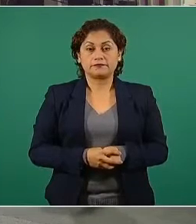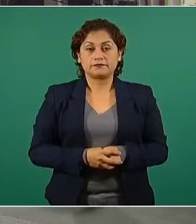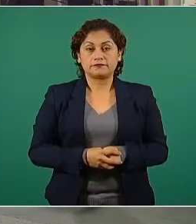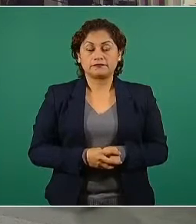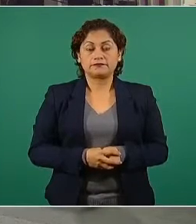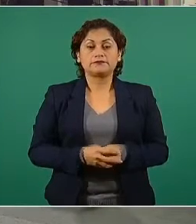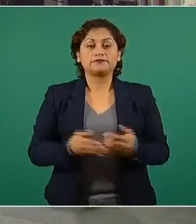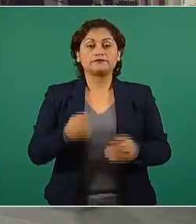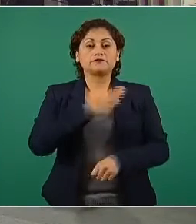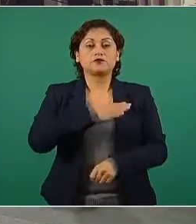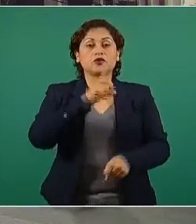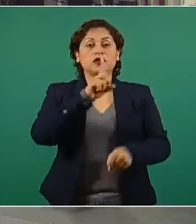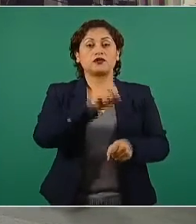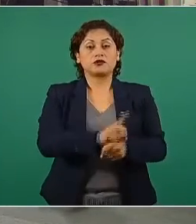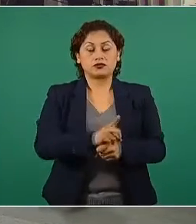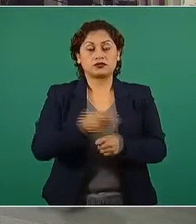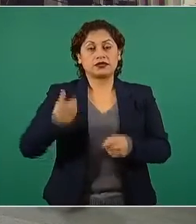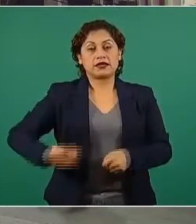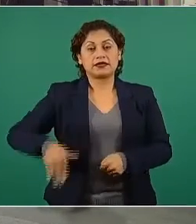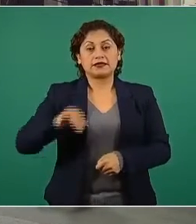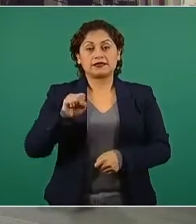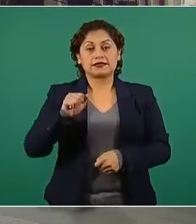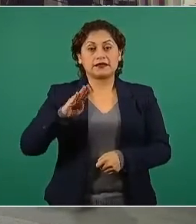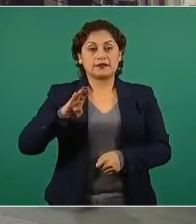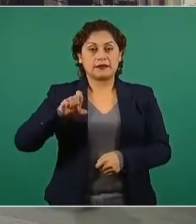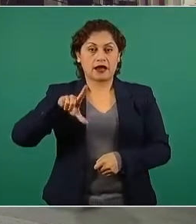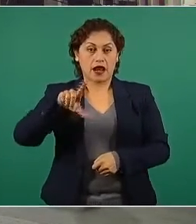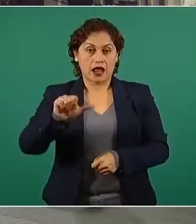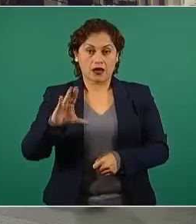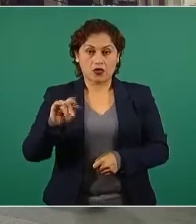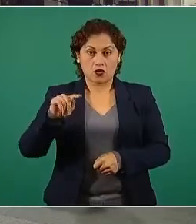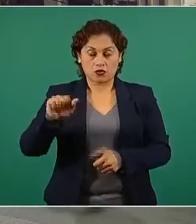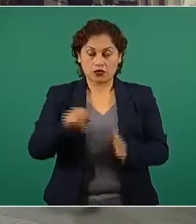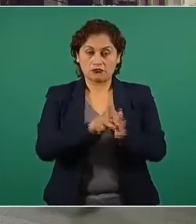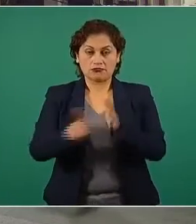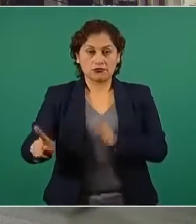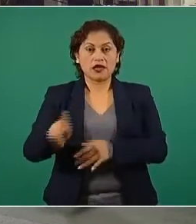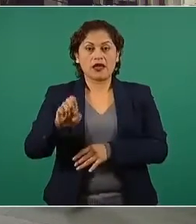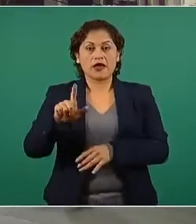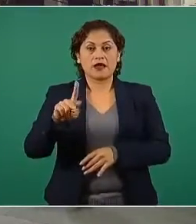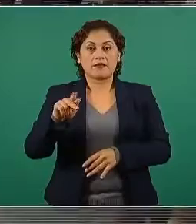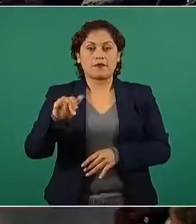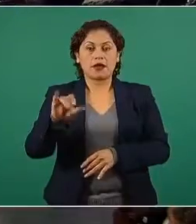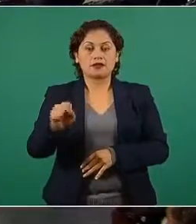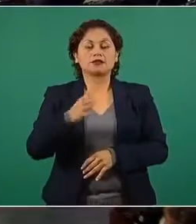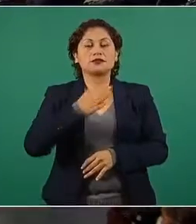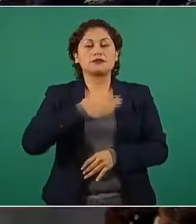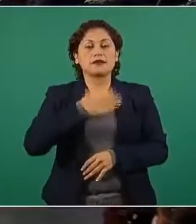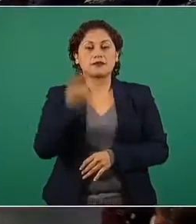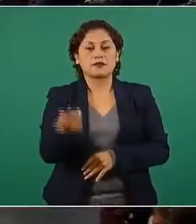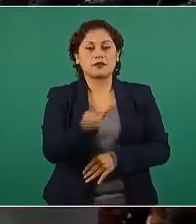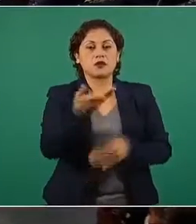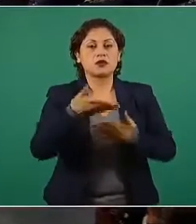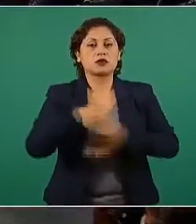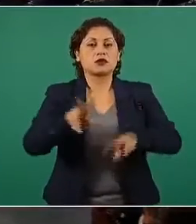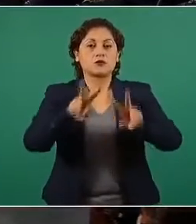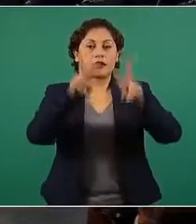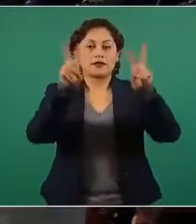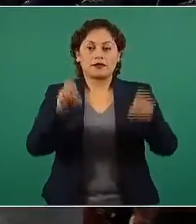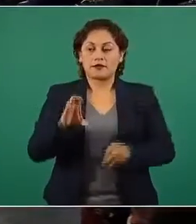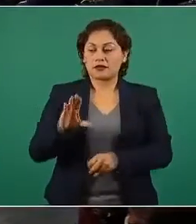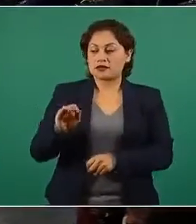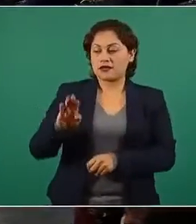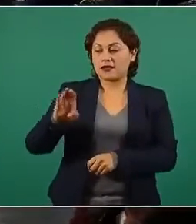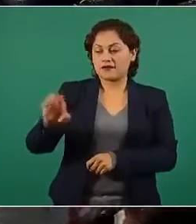Buenos días, Isabela Cotia, Diario El País. Mi pregunta es sobre el conflicto de la Comisión Federal de Electricidad con